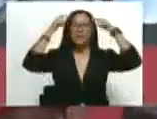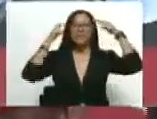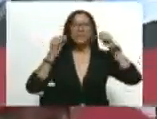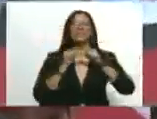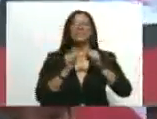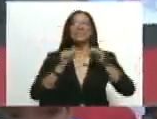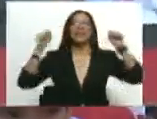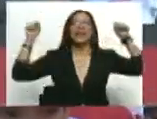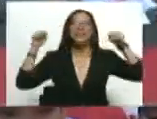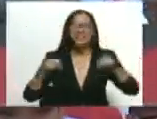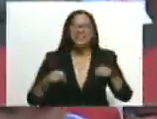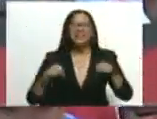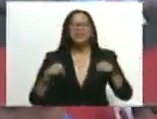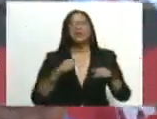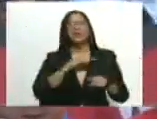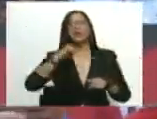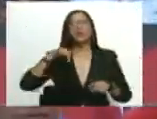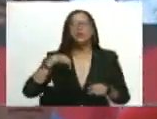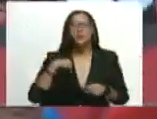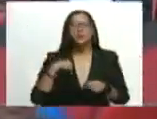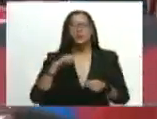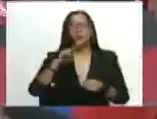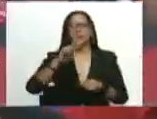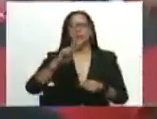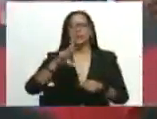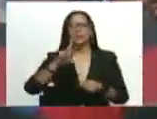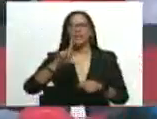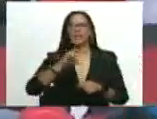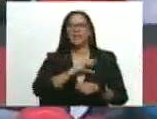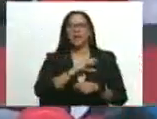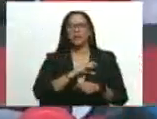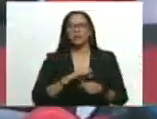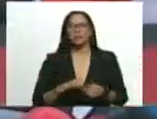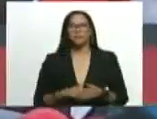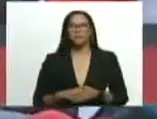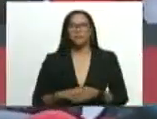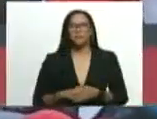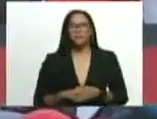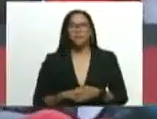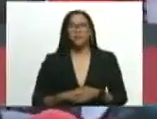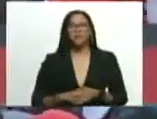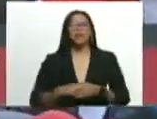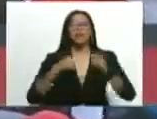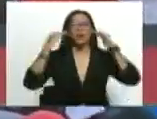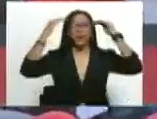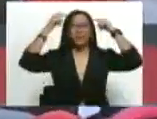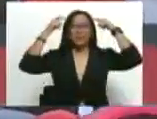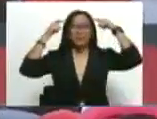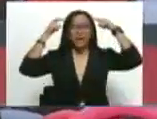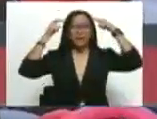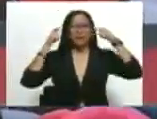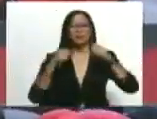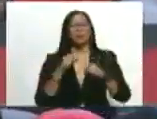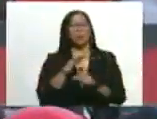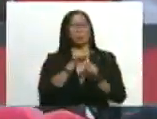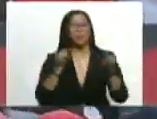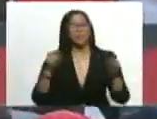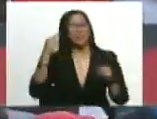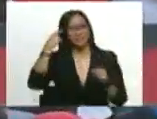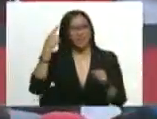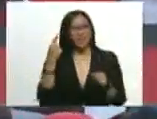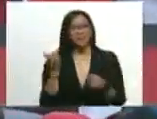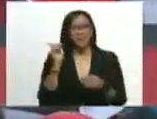siguiera aquí con nosotros en el 23 de enero el comandante Chávez ustedes saben